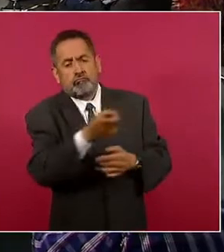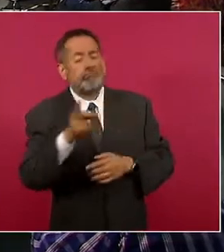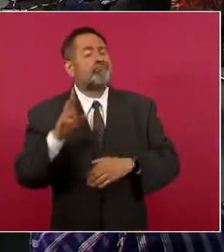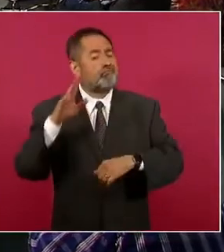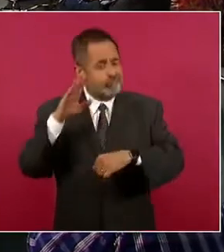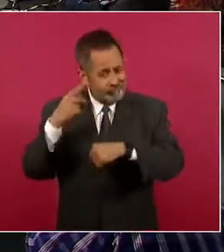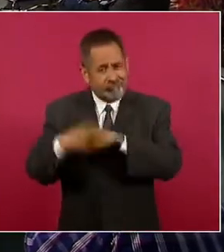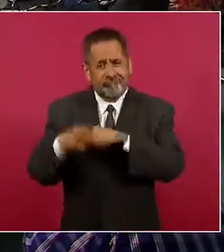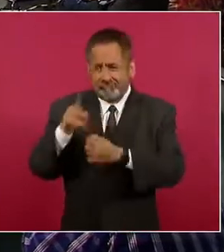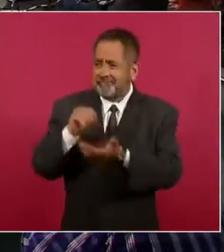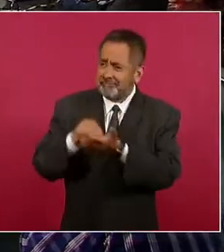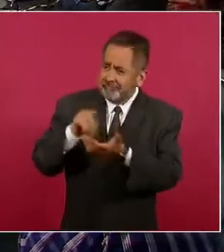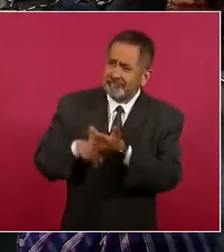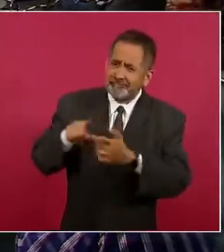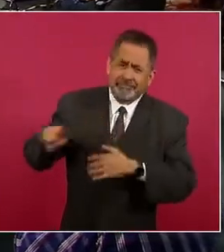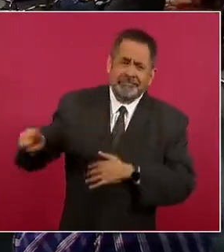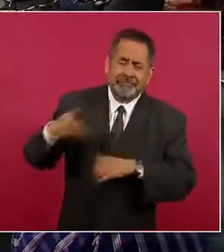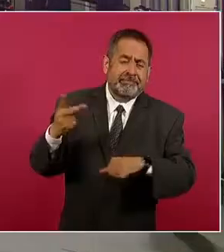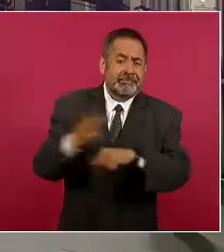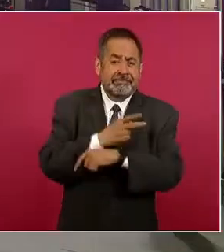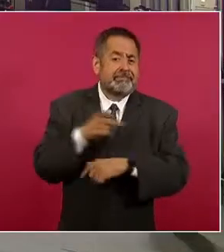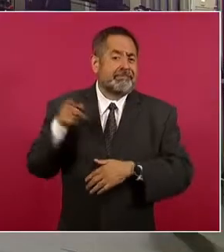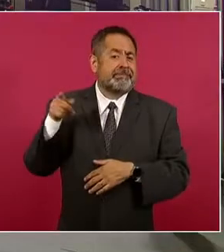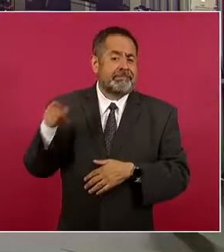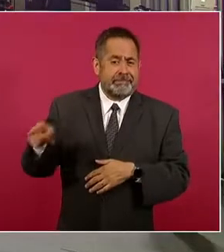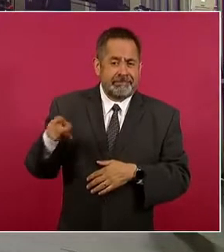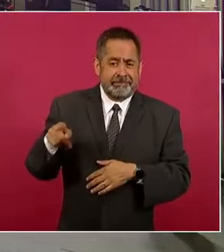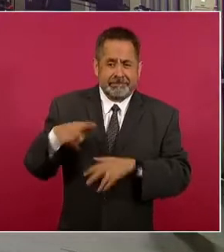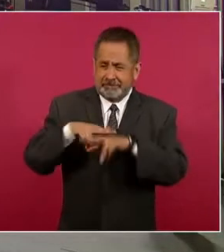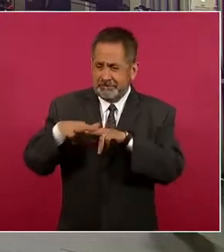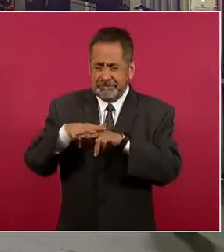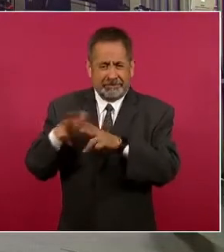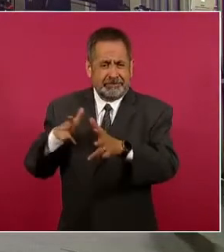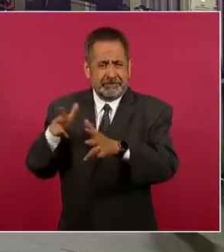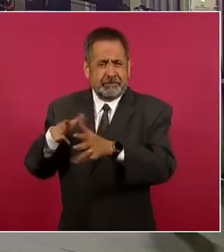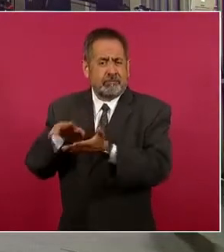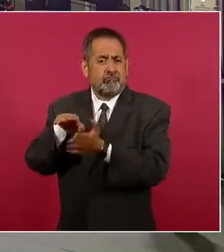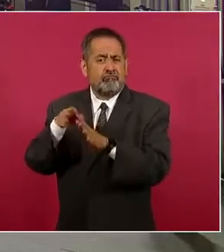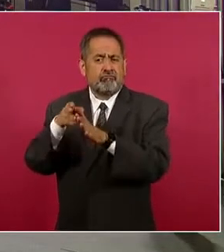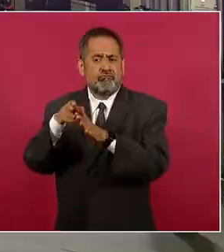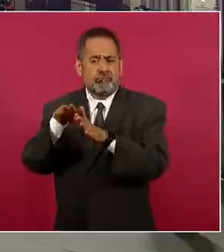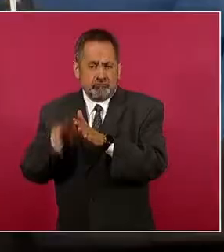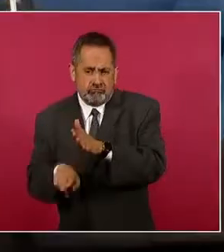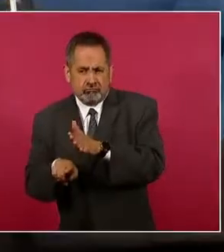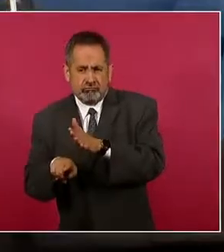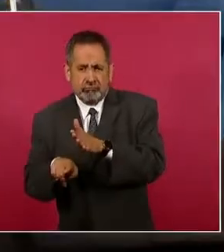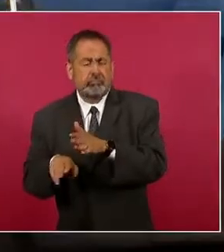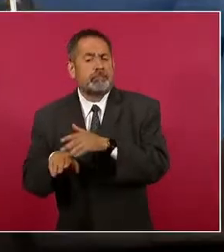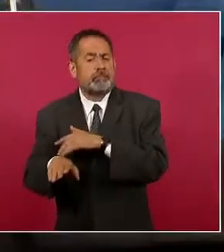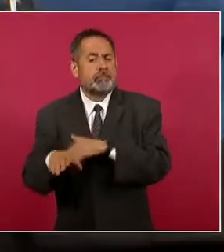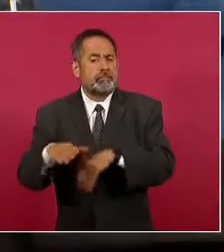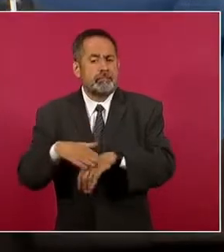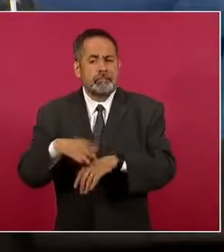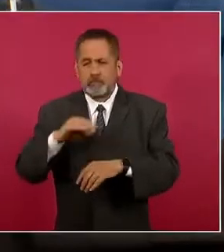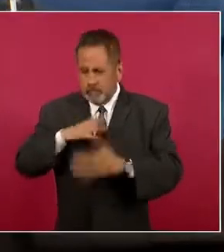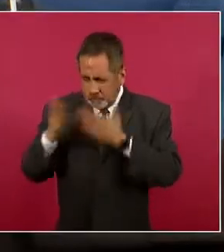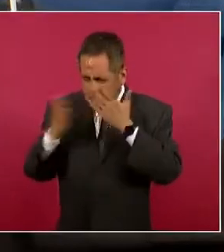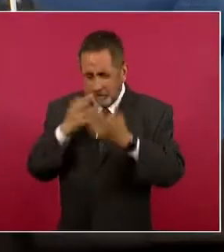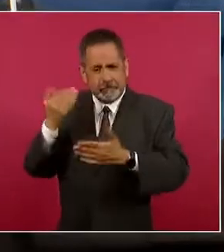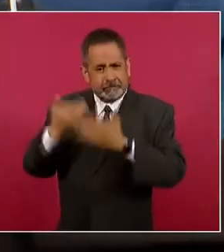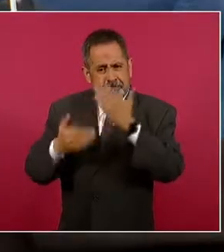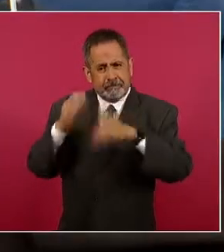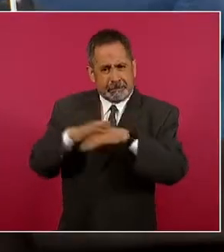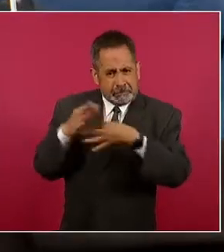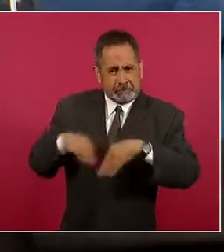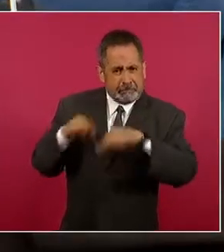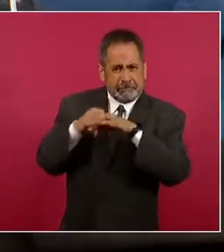riesgo latente de que pudiera incluso caerse el Tren Maya en este tramo, porque bueno, pues aseguran que no hay los estudios necesarios